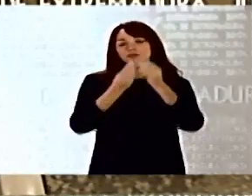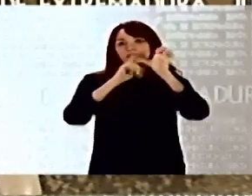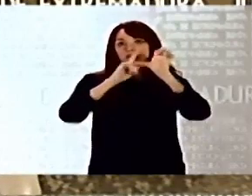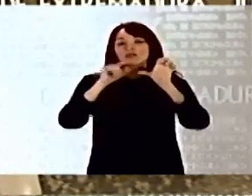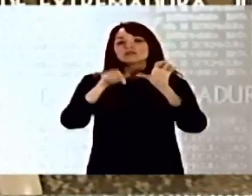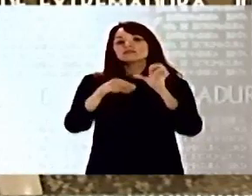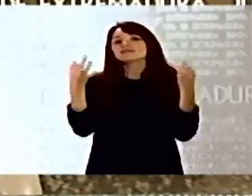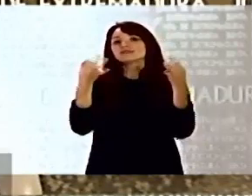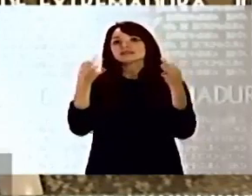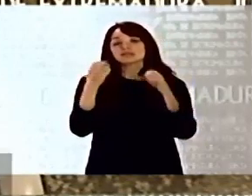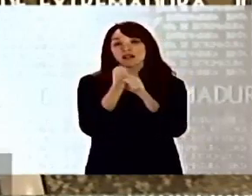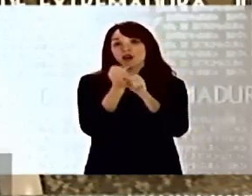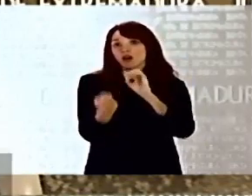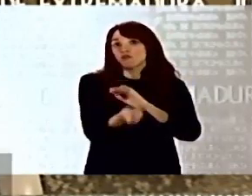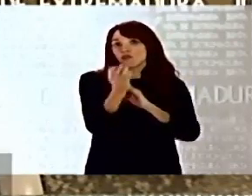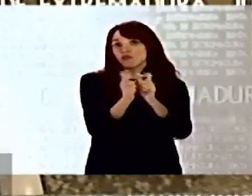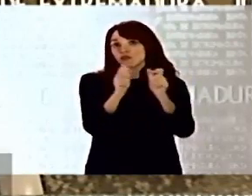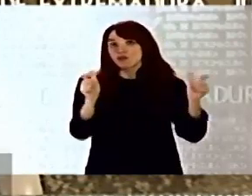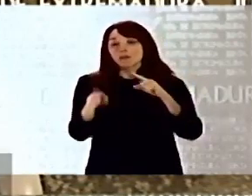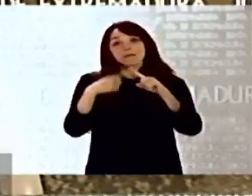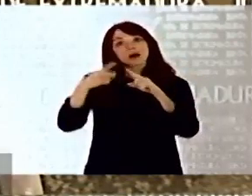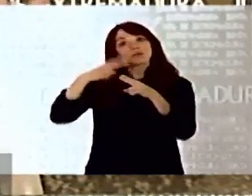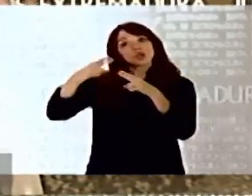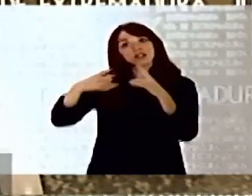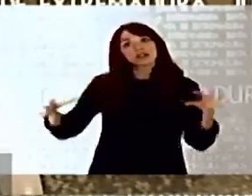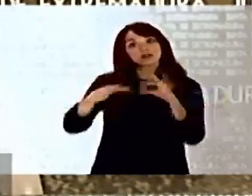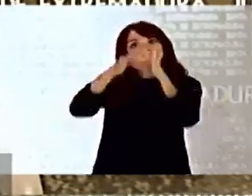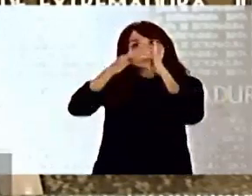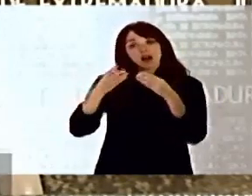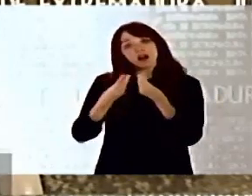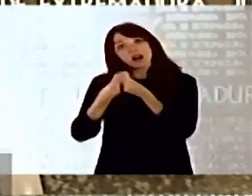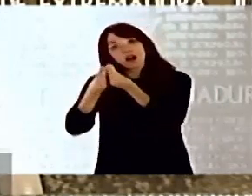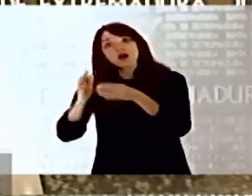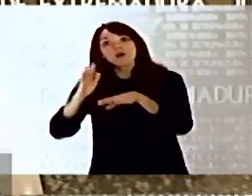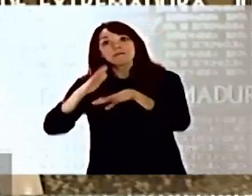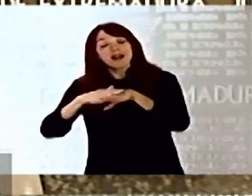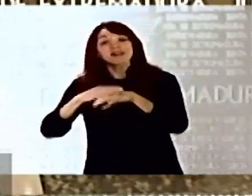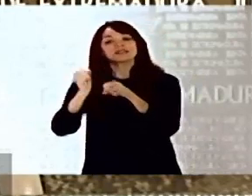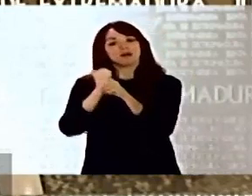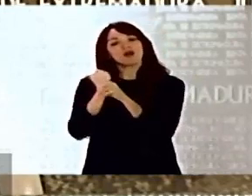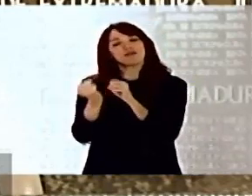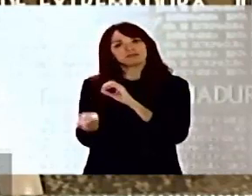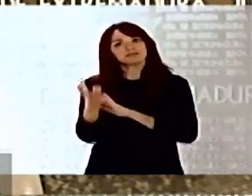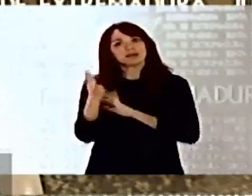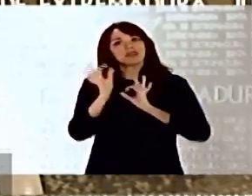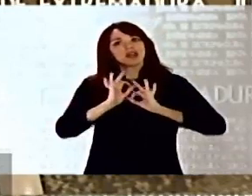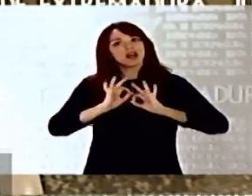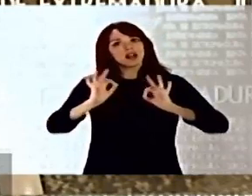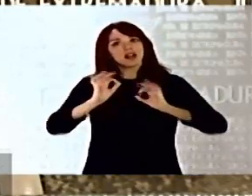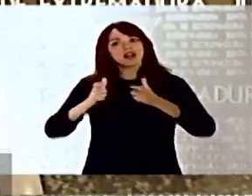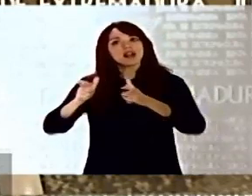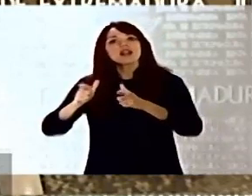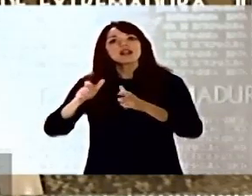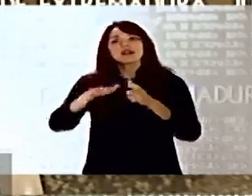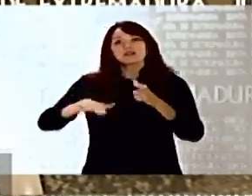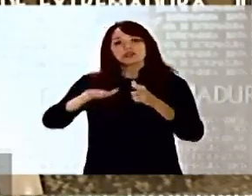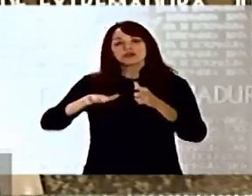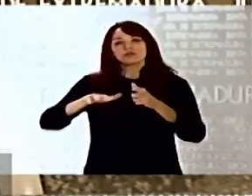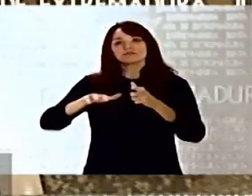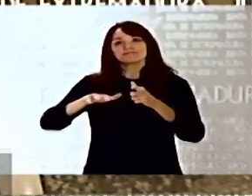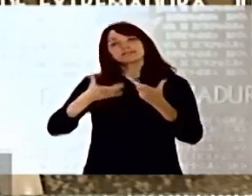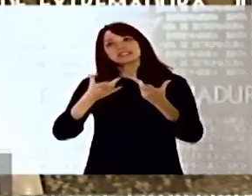como es la generación de empleo y las políticas que acompañan para que se pueda generar empleo y especialmente en uno de los